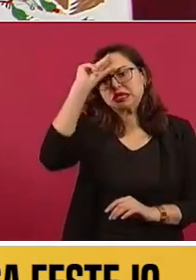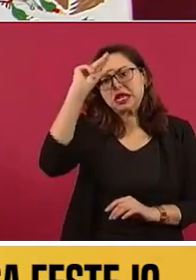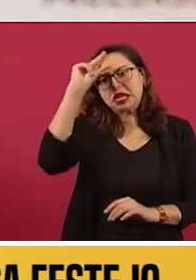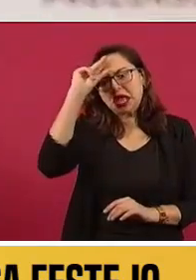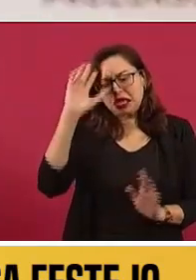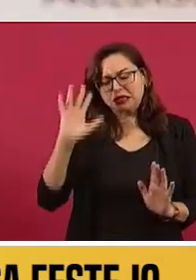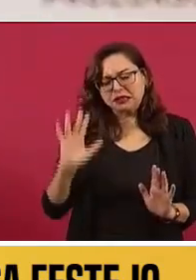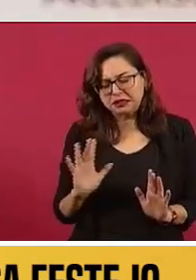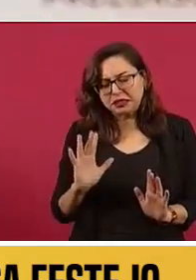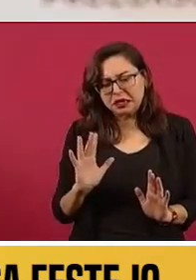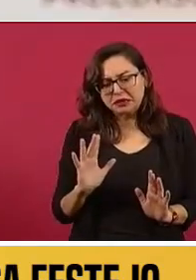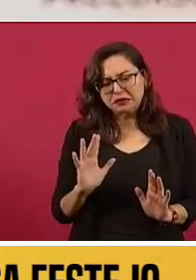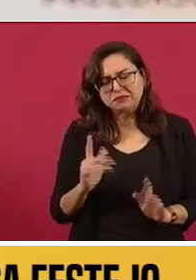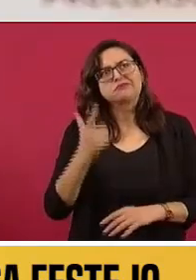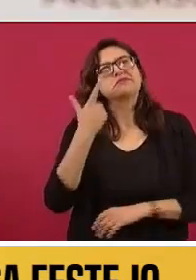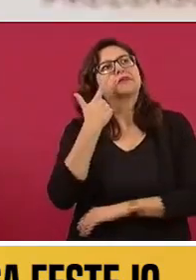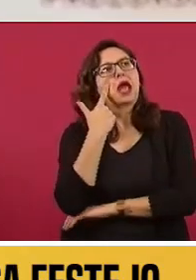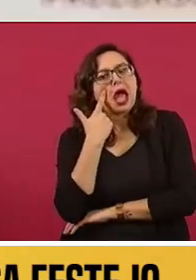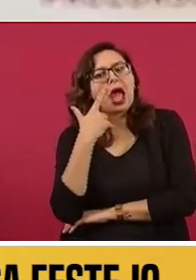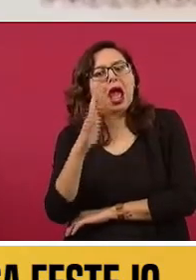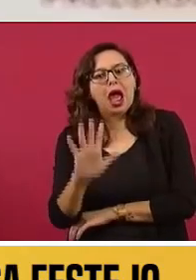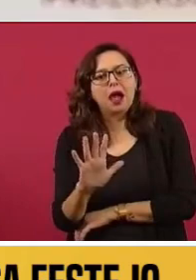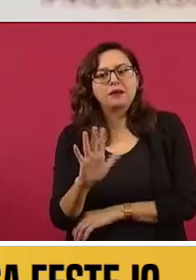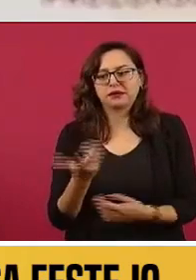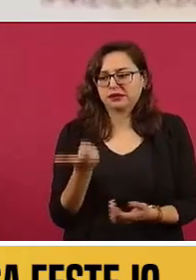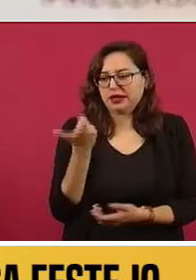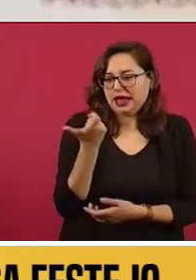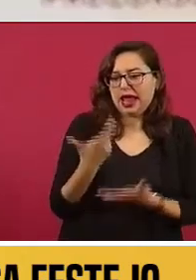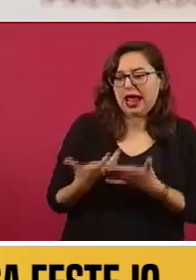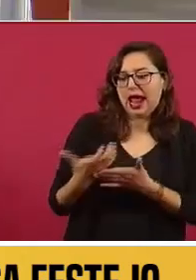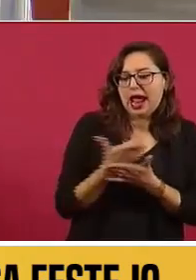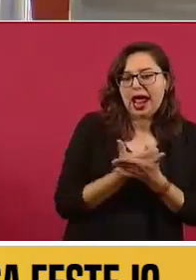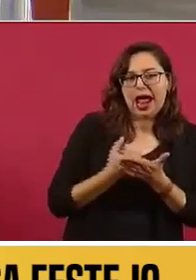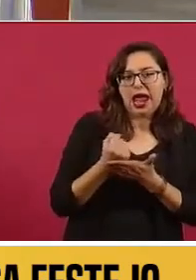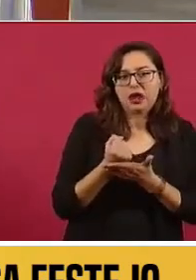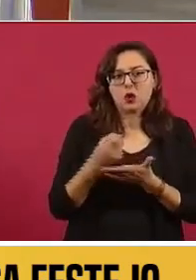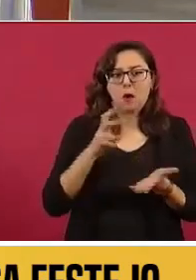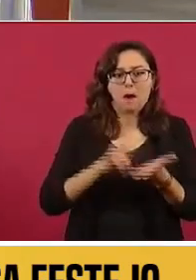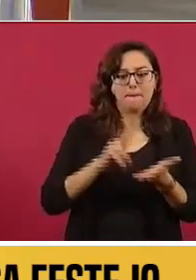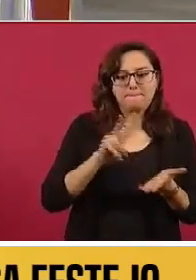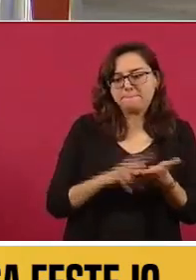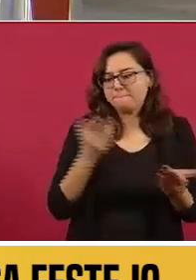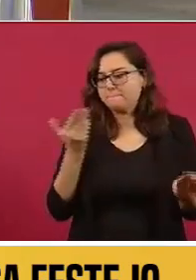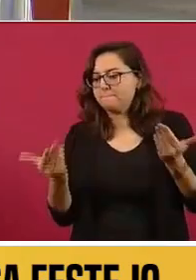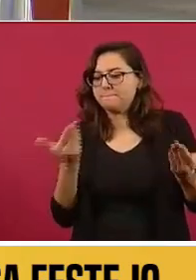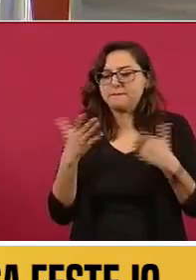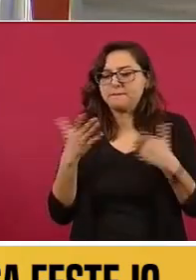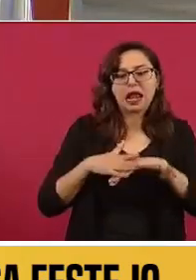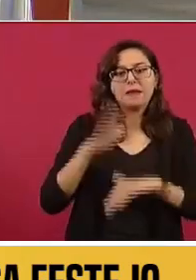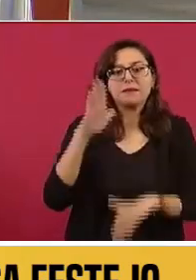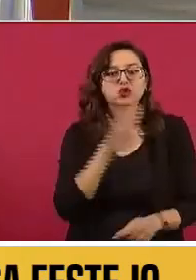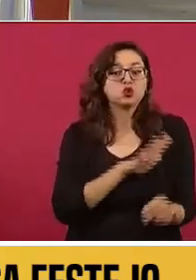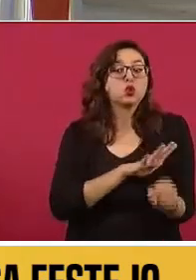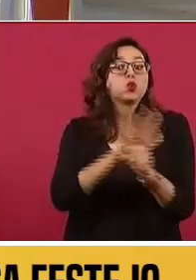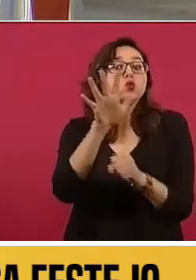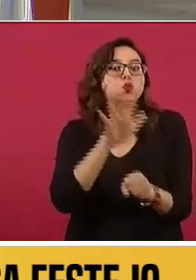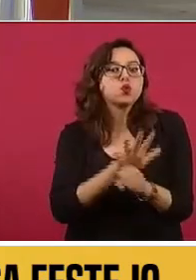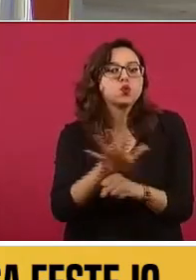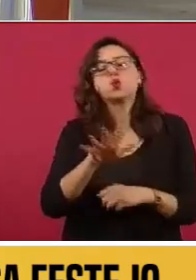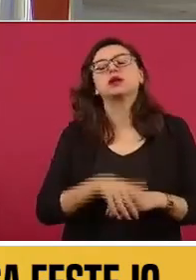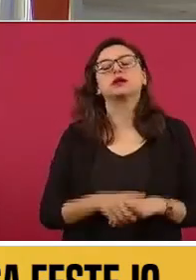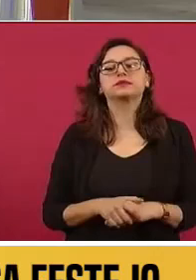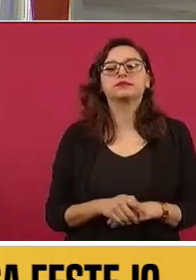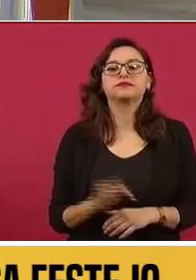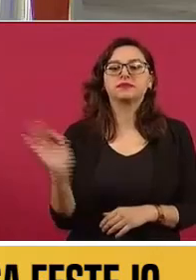seguro me vas a decir, pues déjame ver cuál es el margen, es decir, la ganancia en cada una de las dos opciones. O